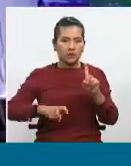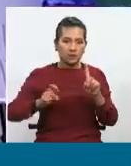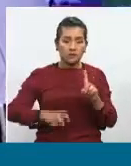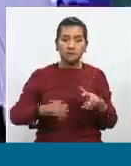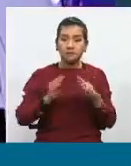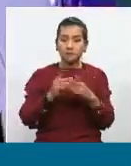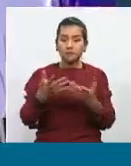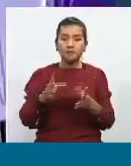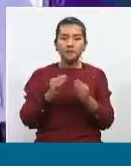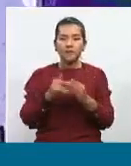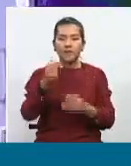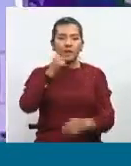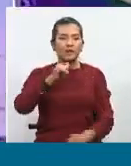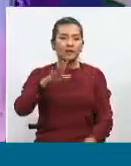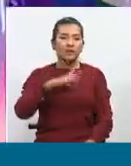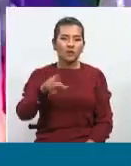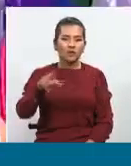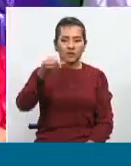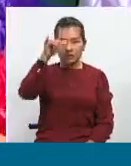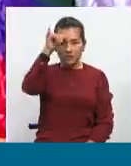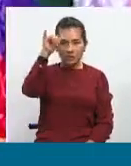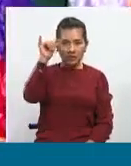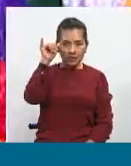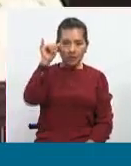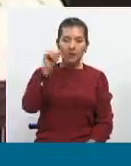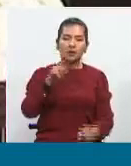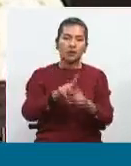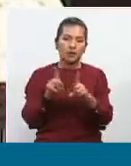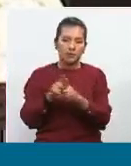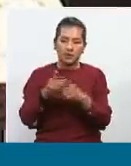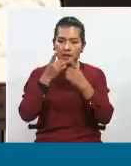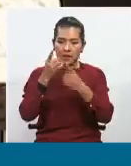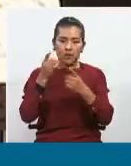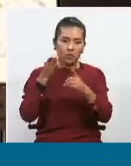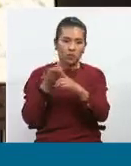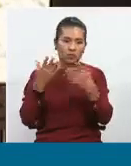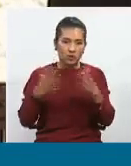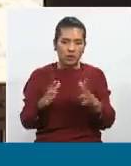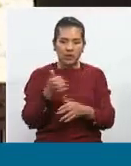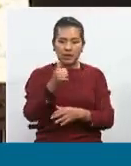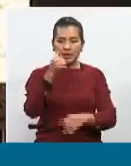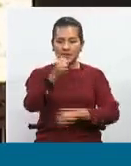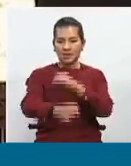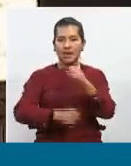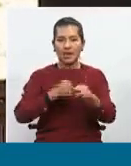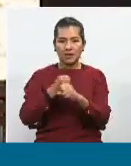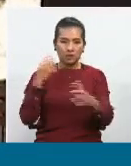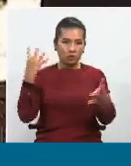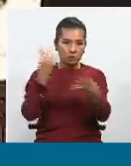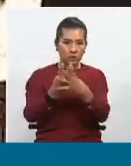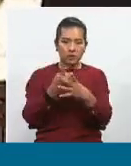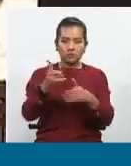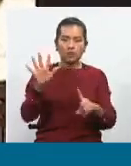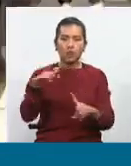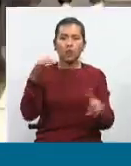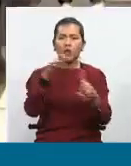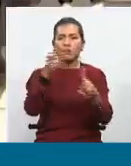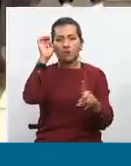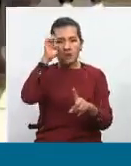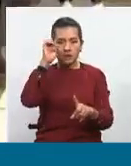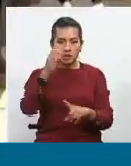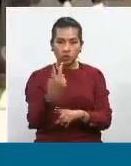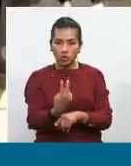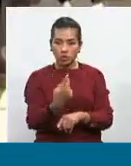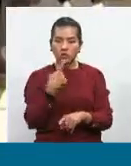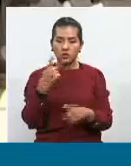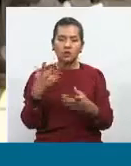señora Yanine Áñez también, además de haber sido condenada a 10 años de cárcel en el caso Golpe de Estado 2, está